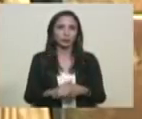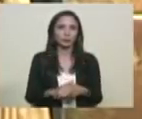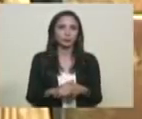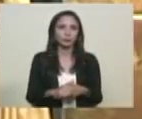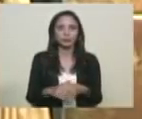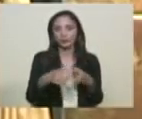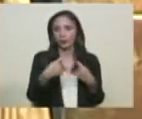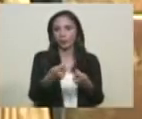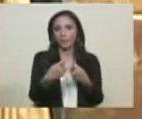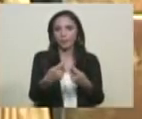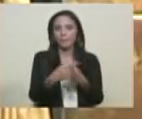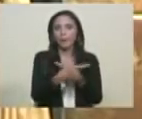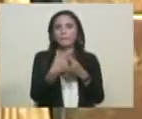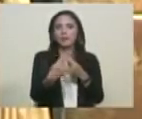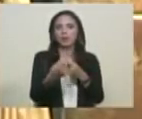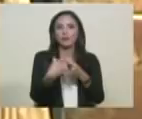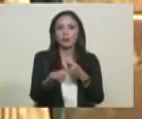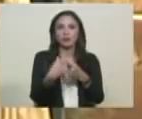suficiente